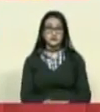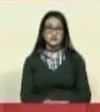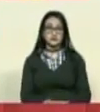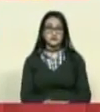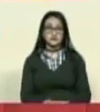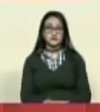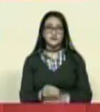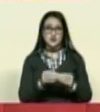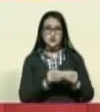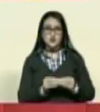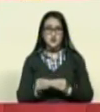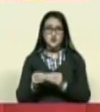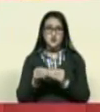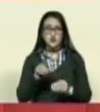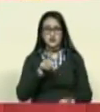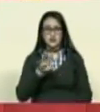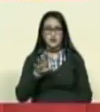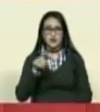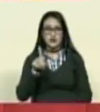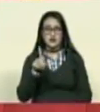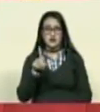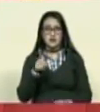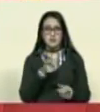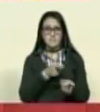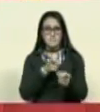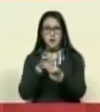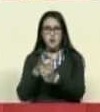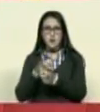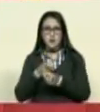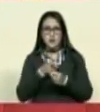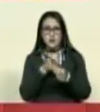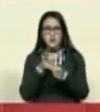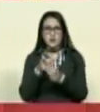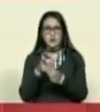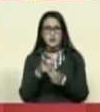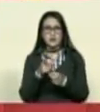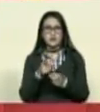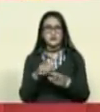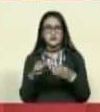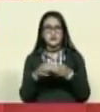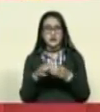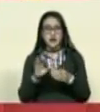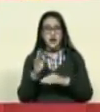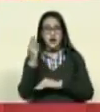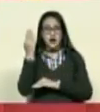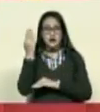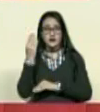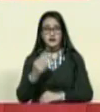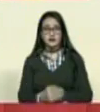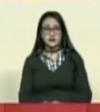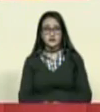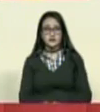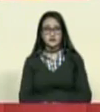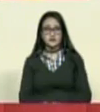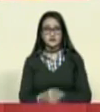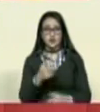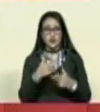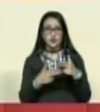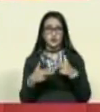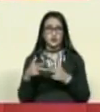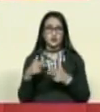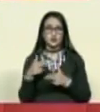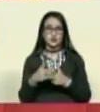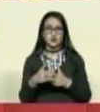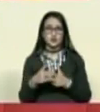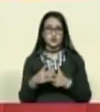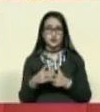Reconstrucción y recondicionamiento del 141 Batallón de Infantería Mecanizado Coronel Domingo Segundo Riera, Estado Lara. Construcción de